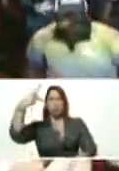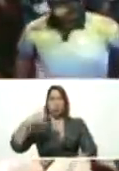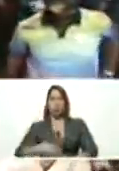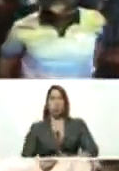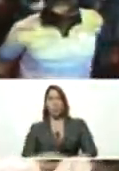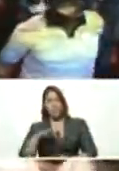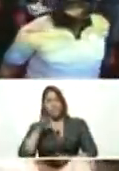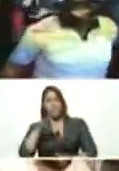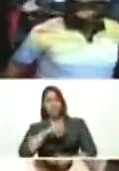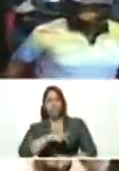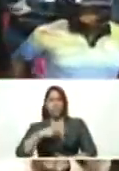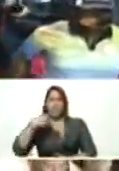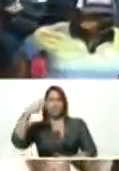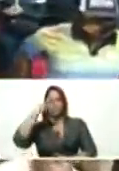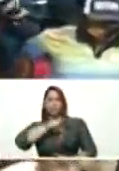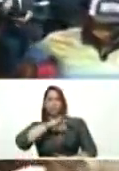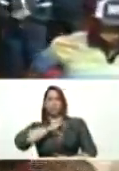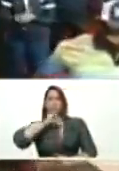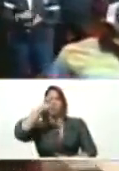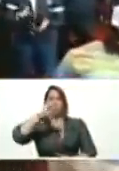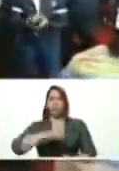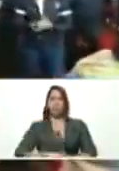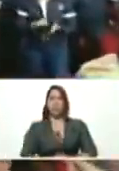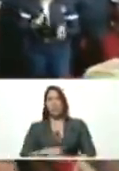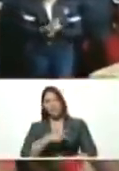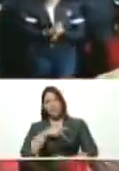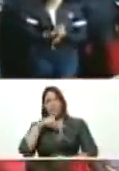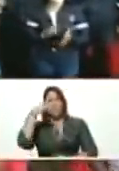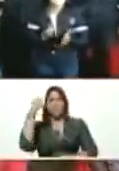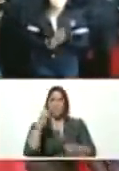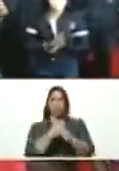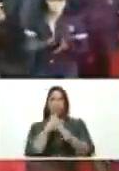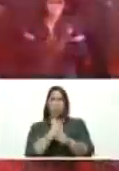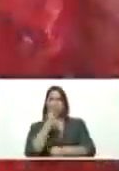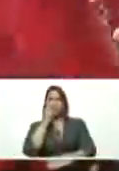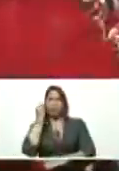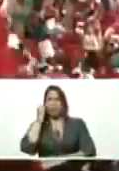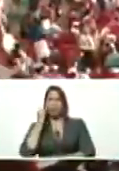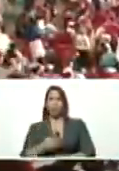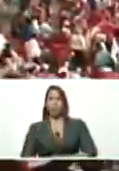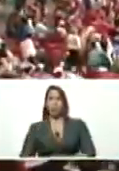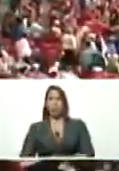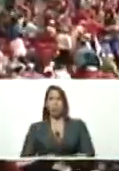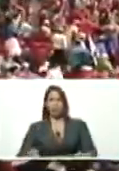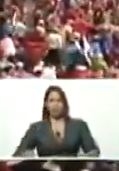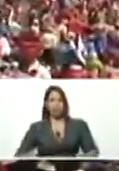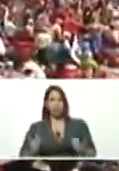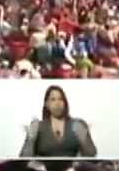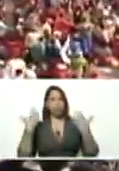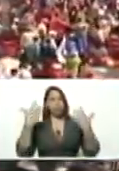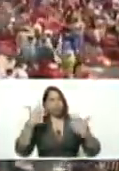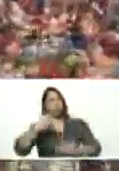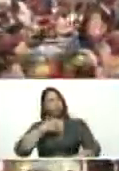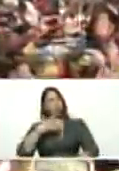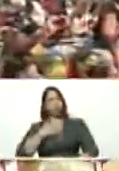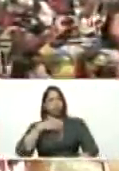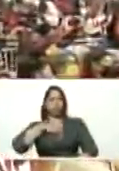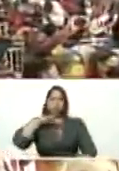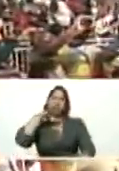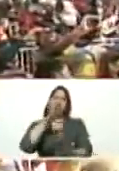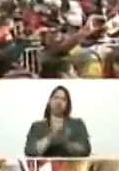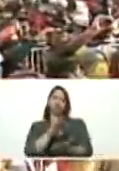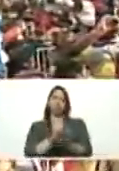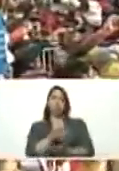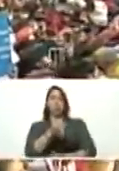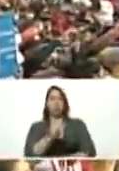de pasión socialista de pasión obrera estoy como pez en el agua cuando estoy